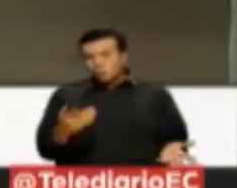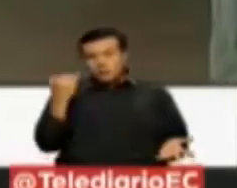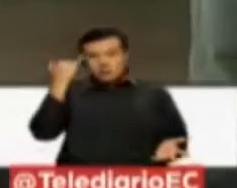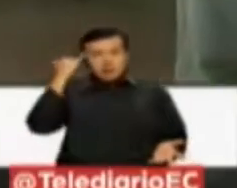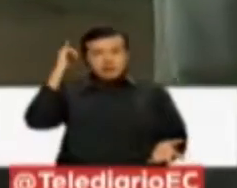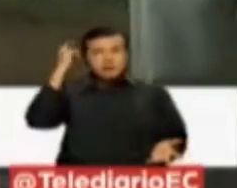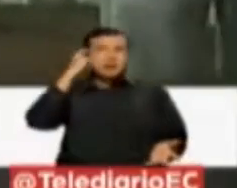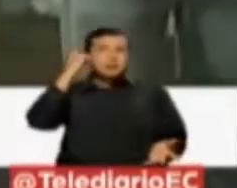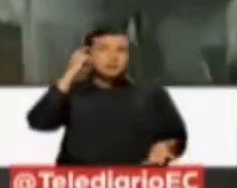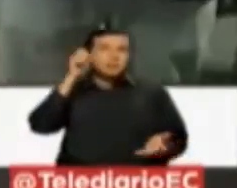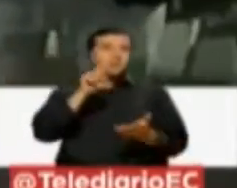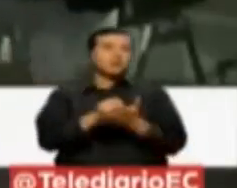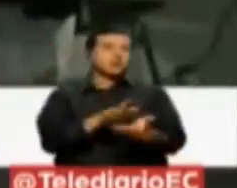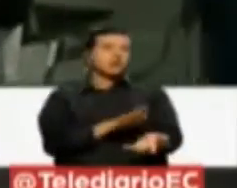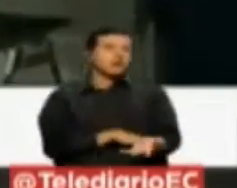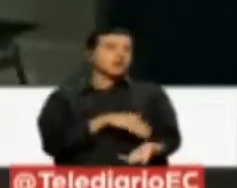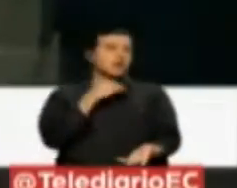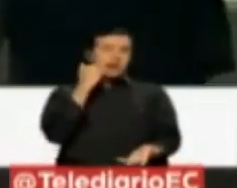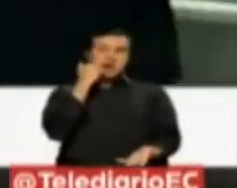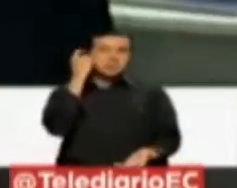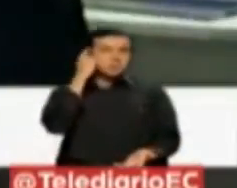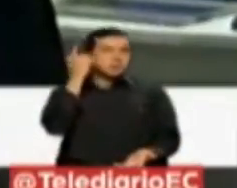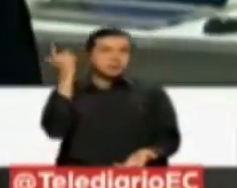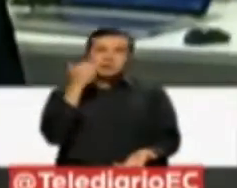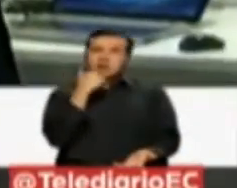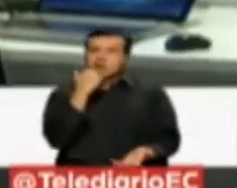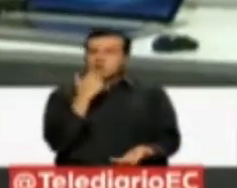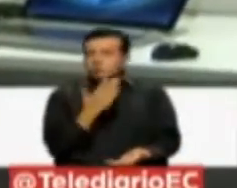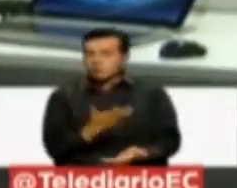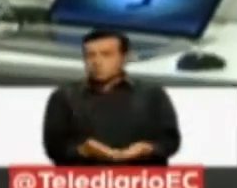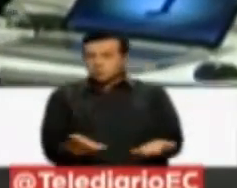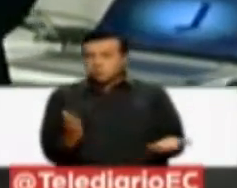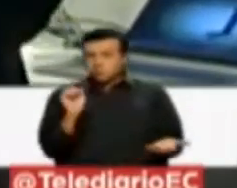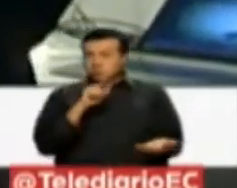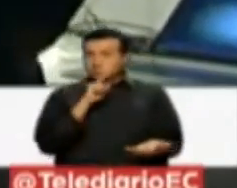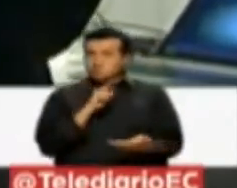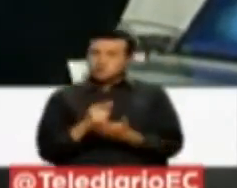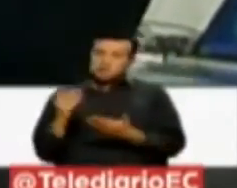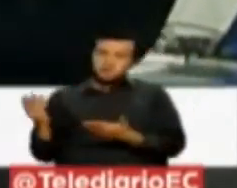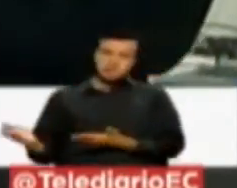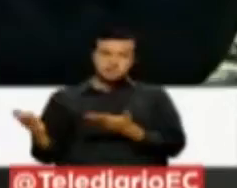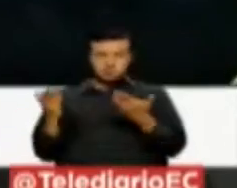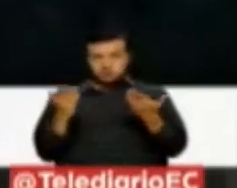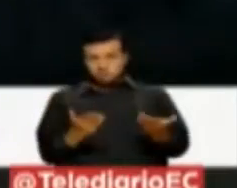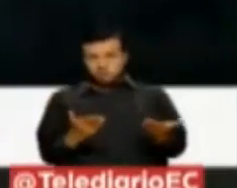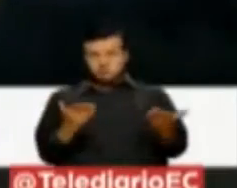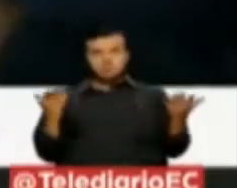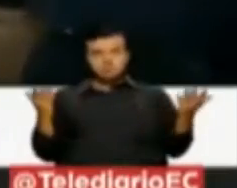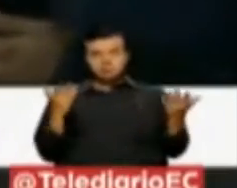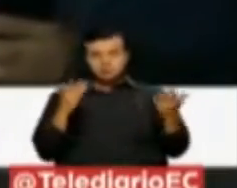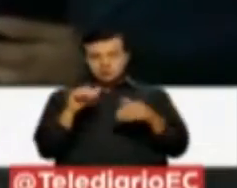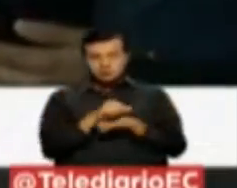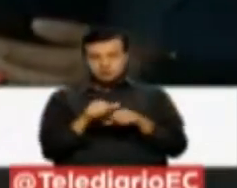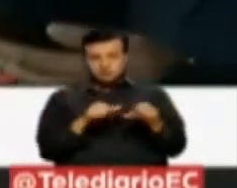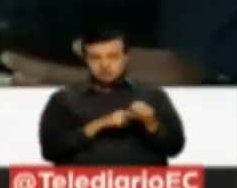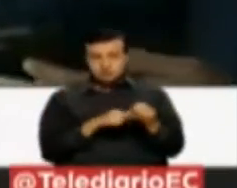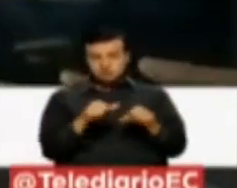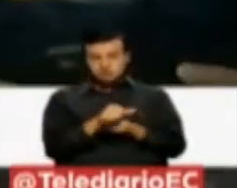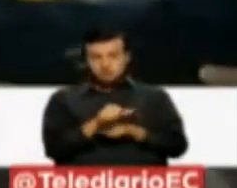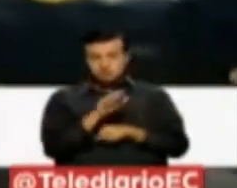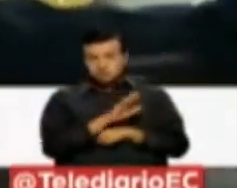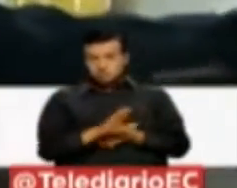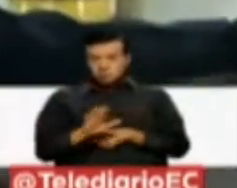idea de algún proyecto o quieres realizar algún prototipo, puedes venir, vienes con nosotros, te damos la asesoría, de tal forma